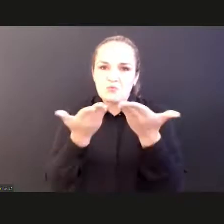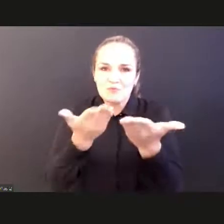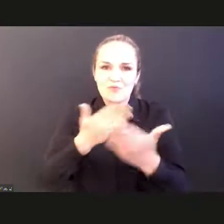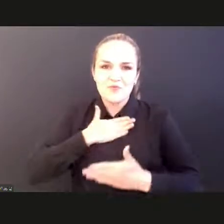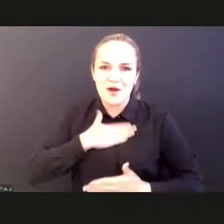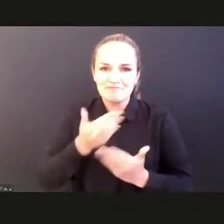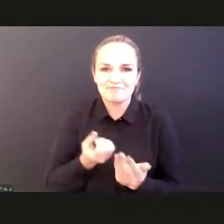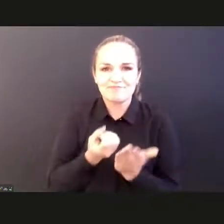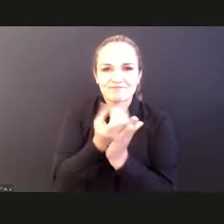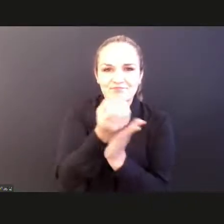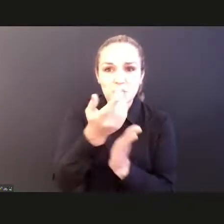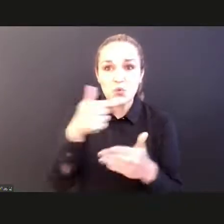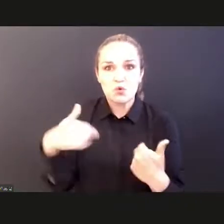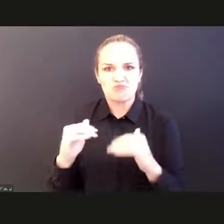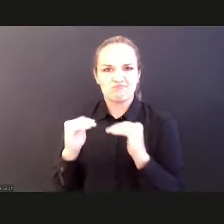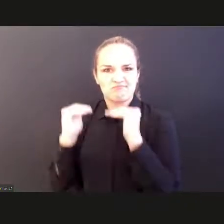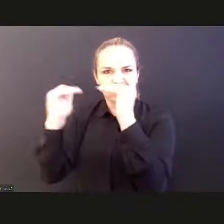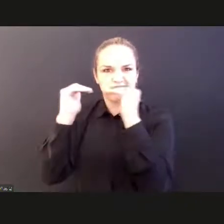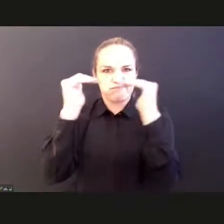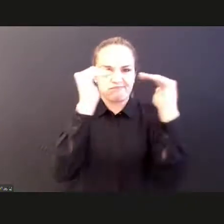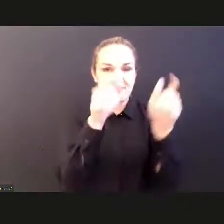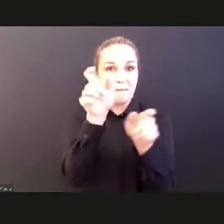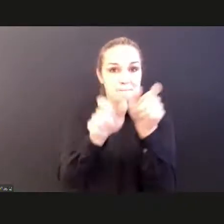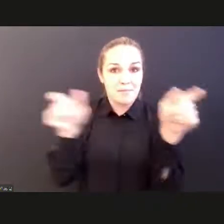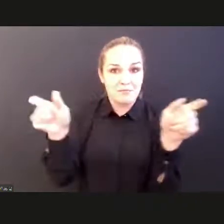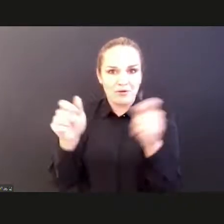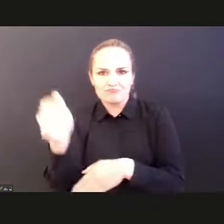de altísimo nivel, entonces